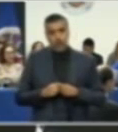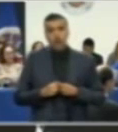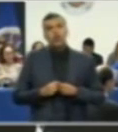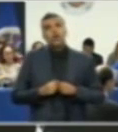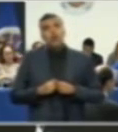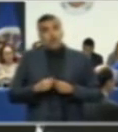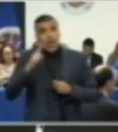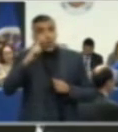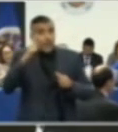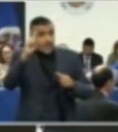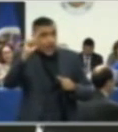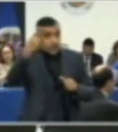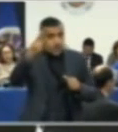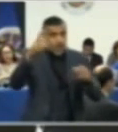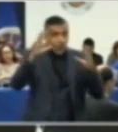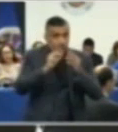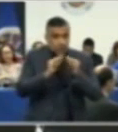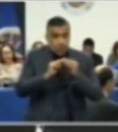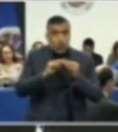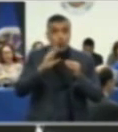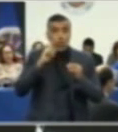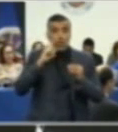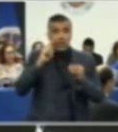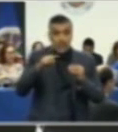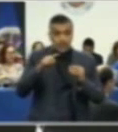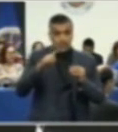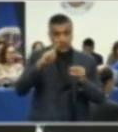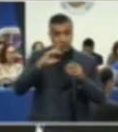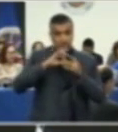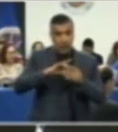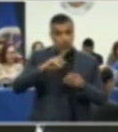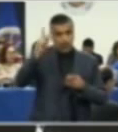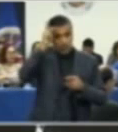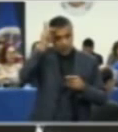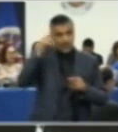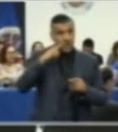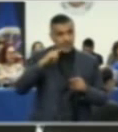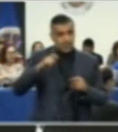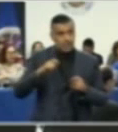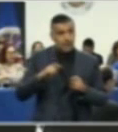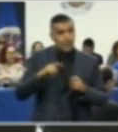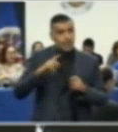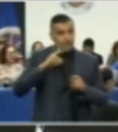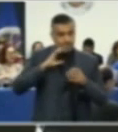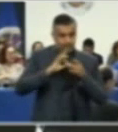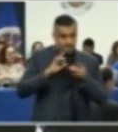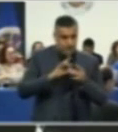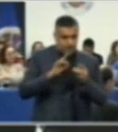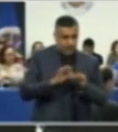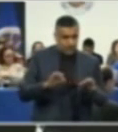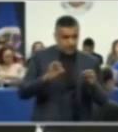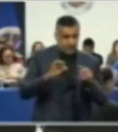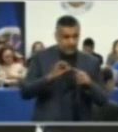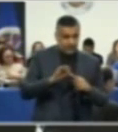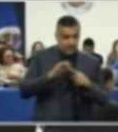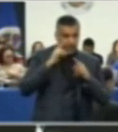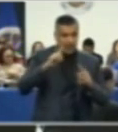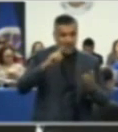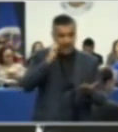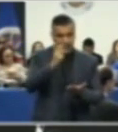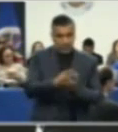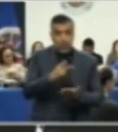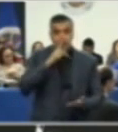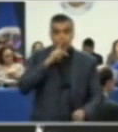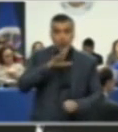que esta es la primera audiencia con relación a tres que se vinculan con el Estado peruano, quisiera simplemente hacer unas menciones especiales a la ratificación